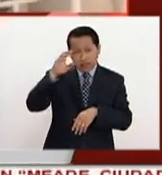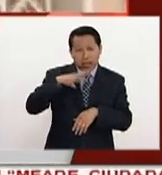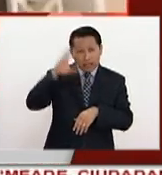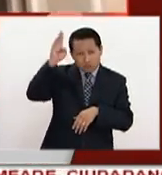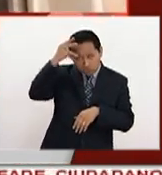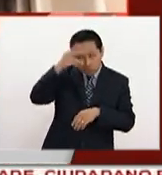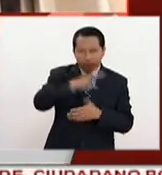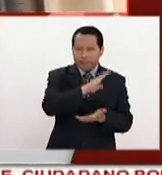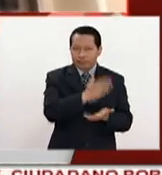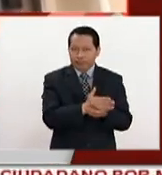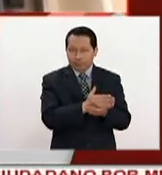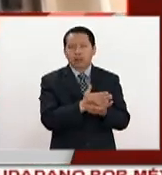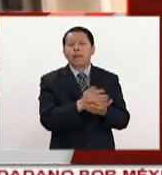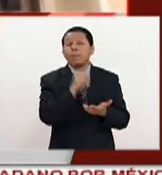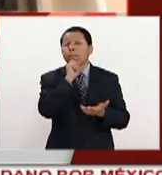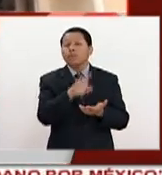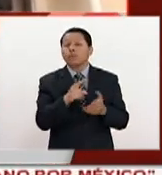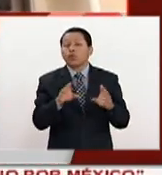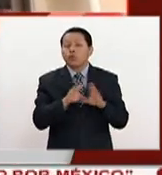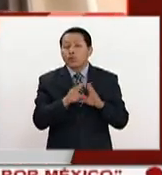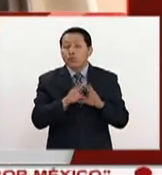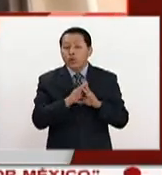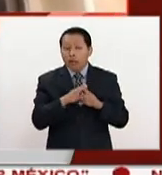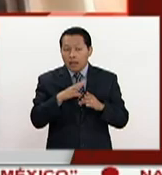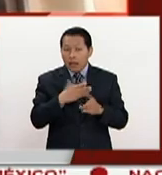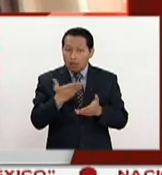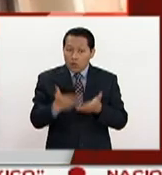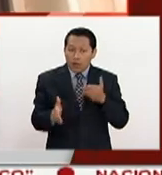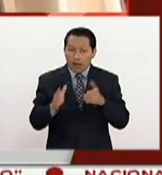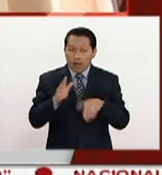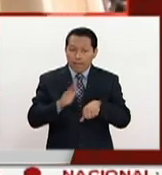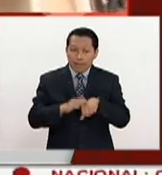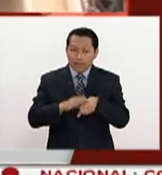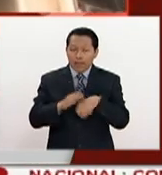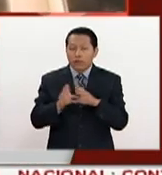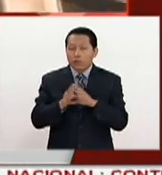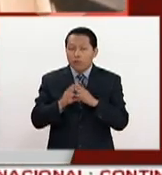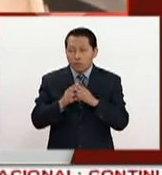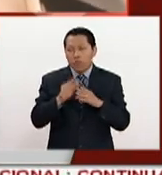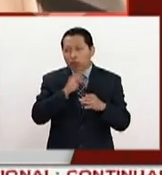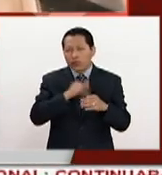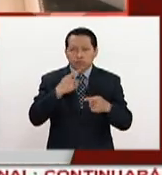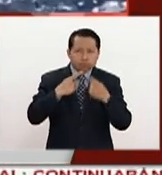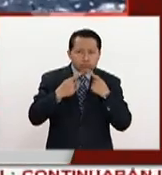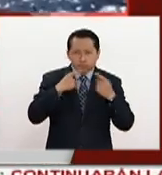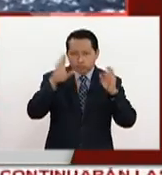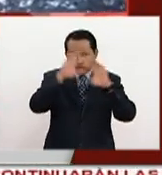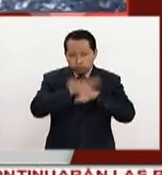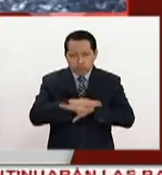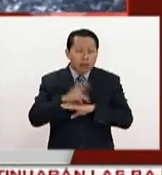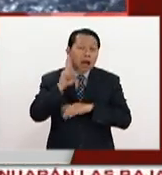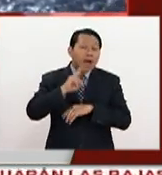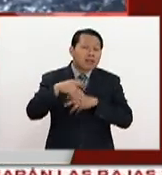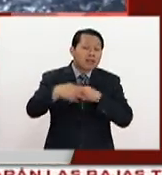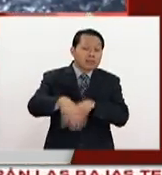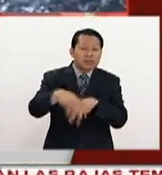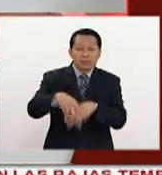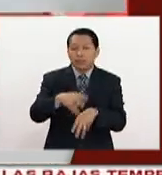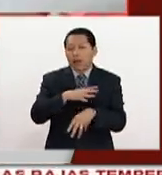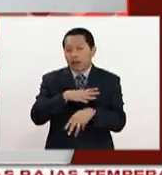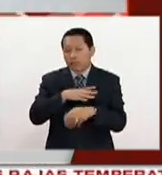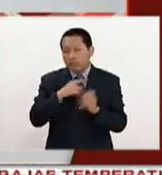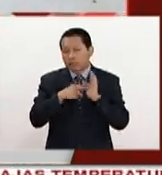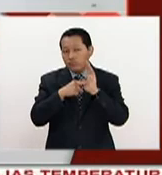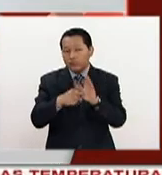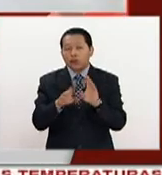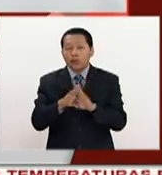Unidos, y sí que imperara un cierto talante conciliador. Veremos si las manifestaciones que ya se han dado a conocer